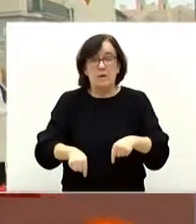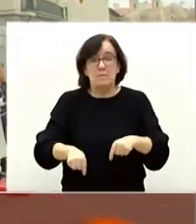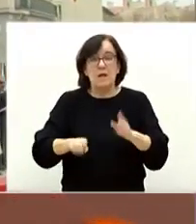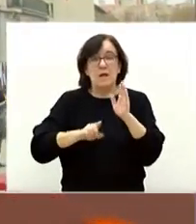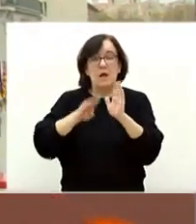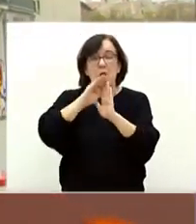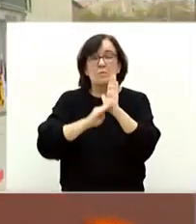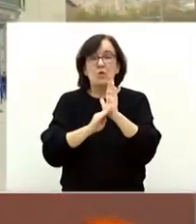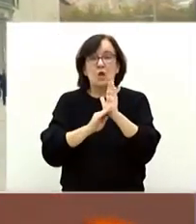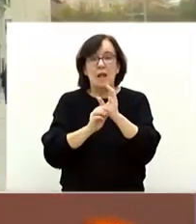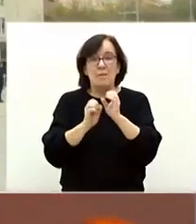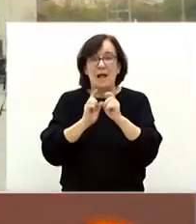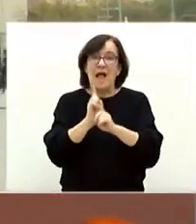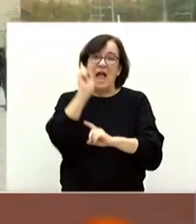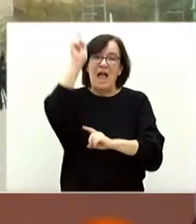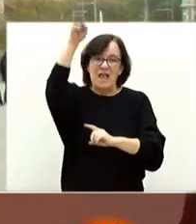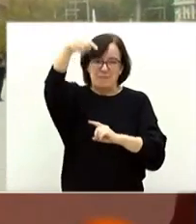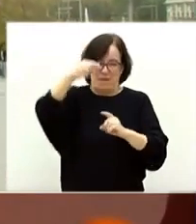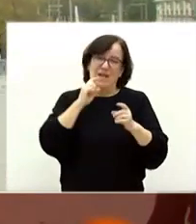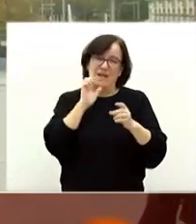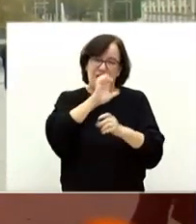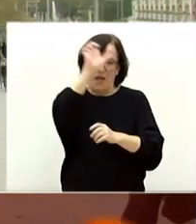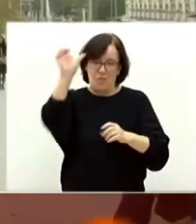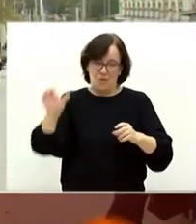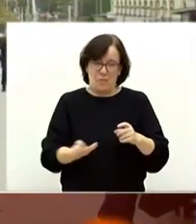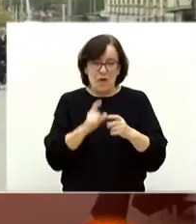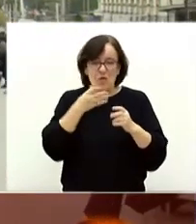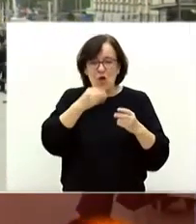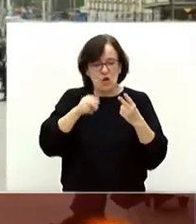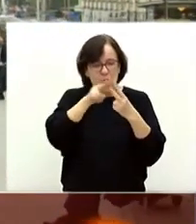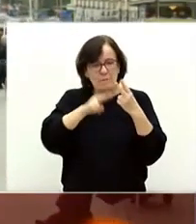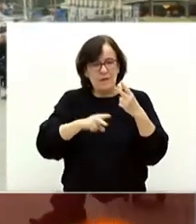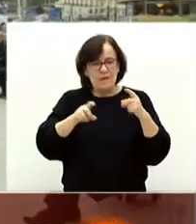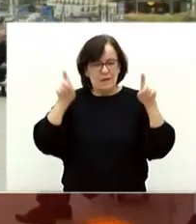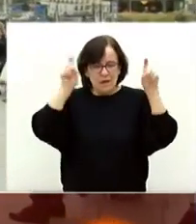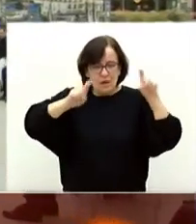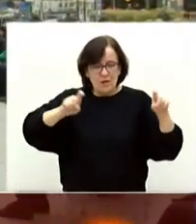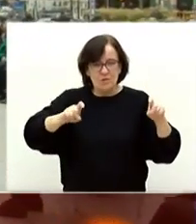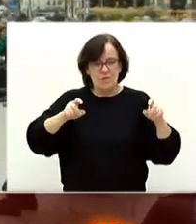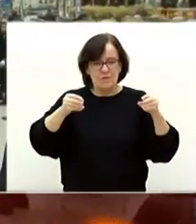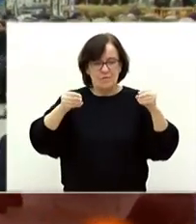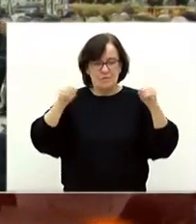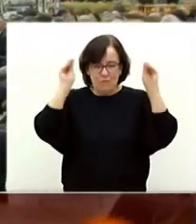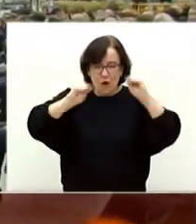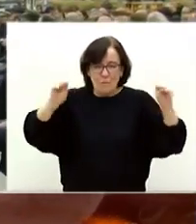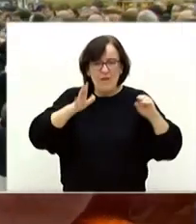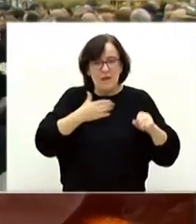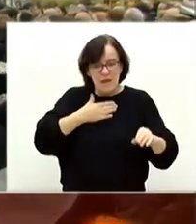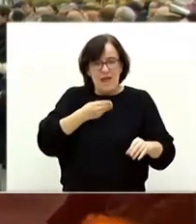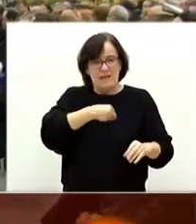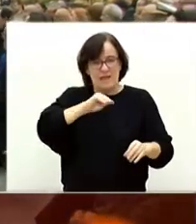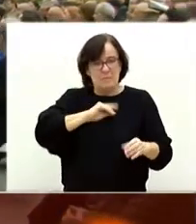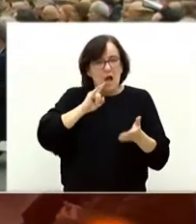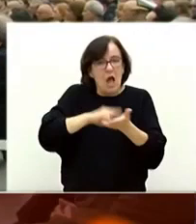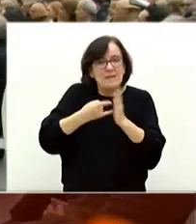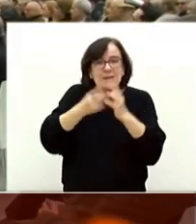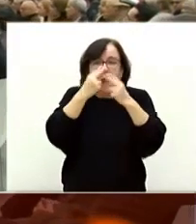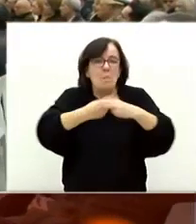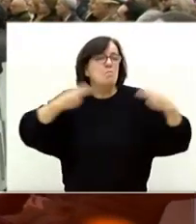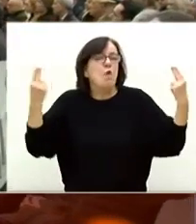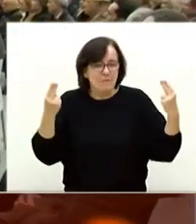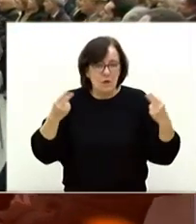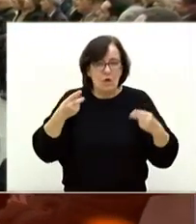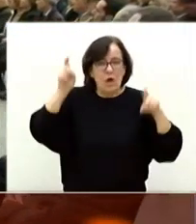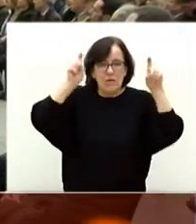Programa Espacial Europeo. Dos jóvenes educados y formados en nuestro país, en el sistema público de